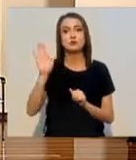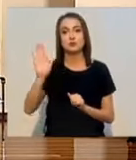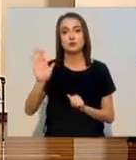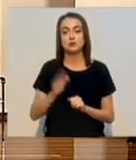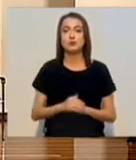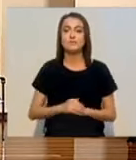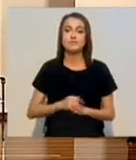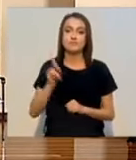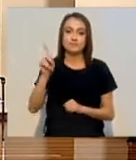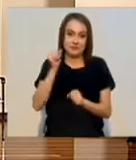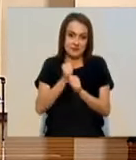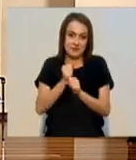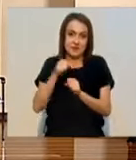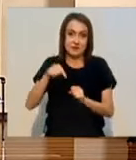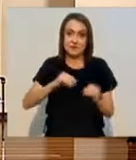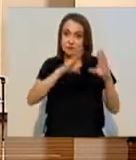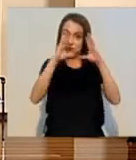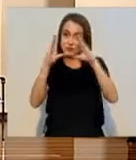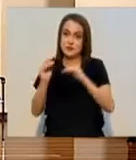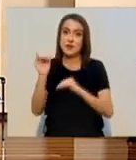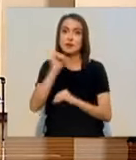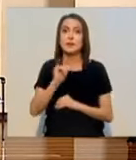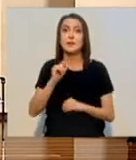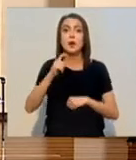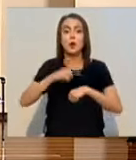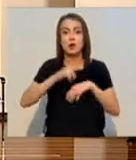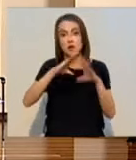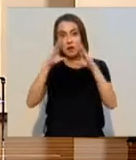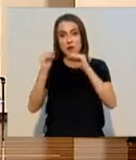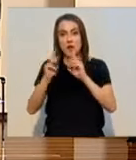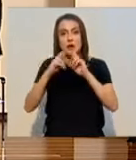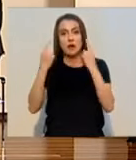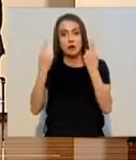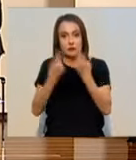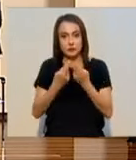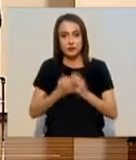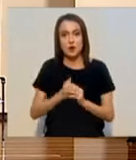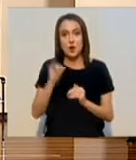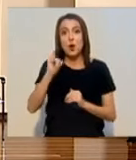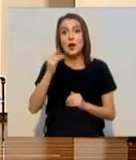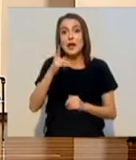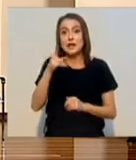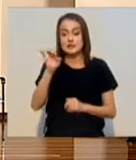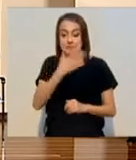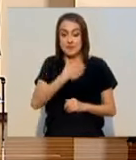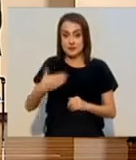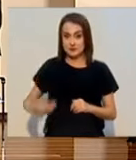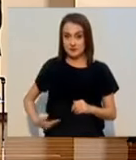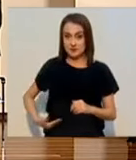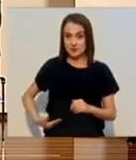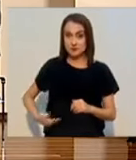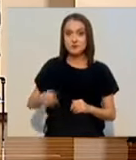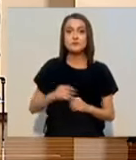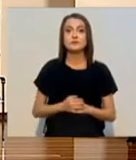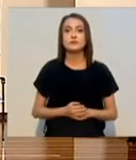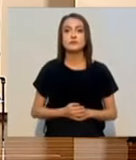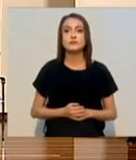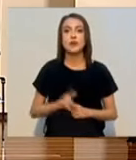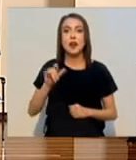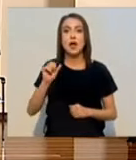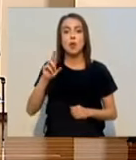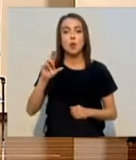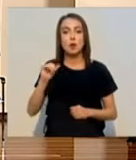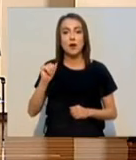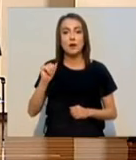su agenda. El día de hoy mantendrá también en horas de la tarde una reunión con los expresidentes de la República, doña